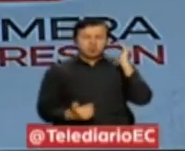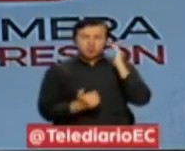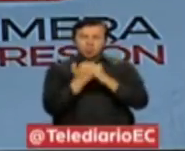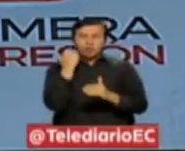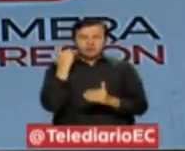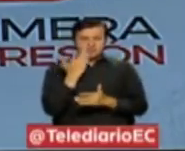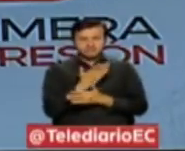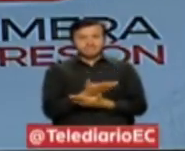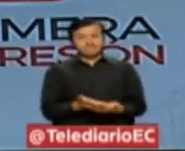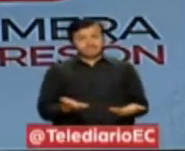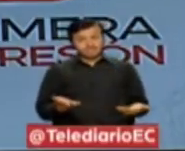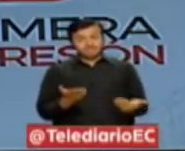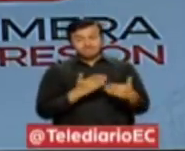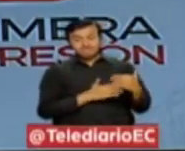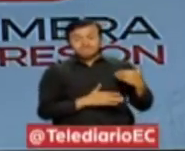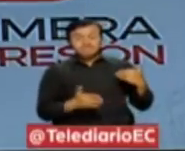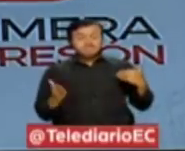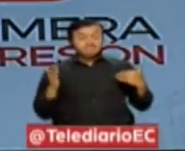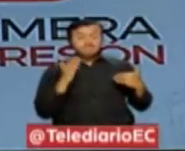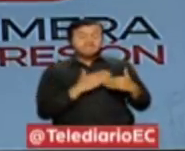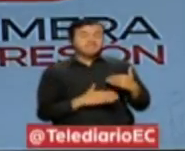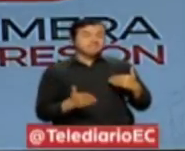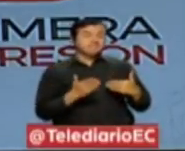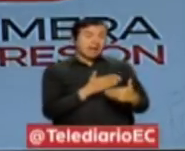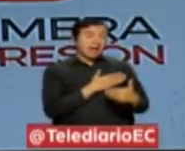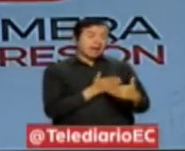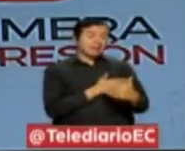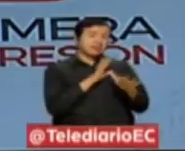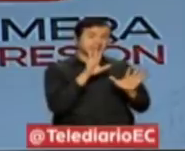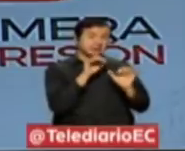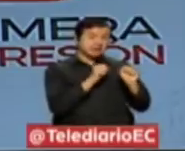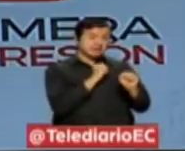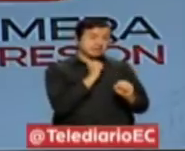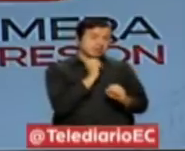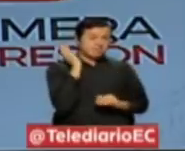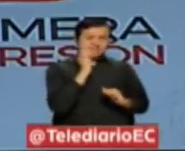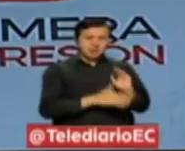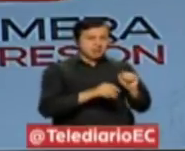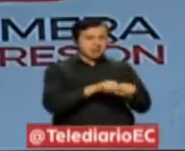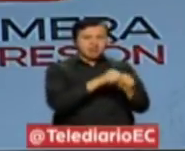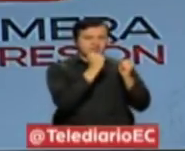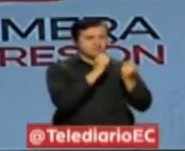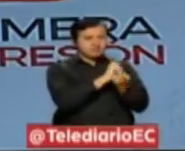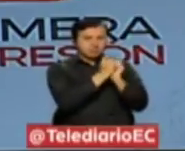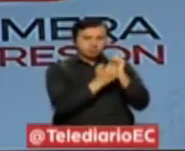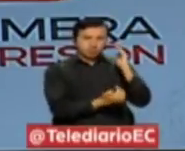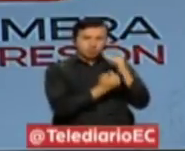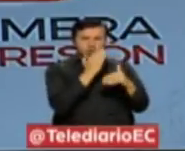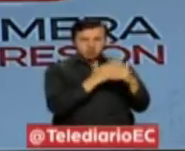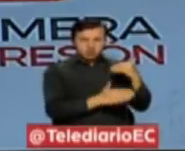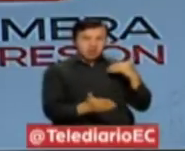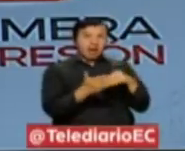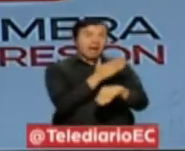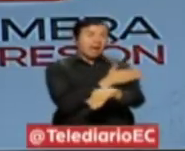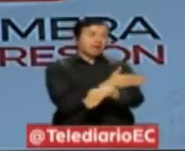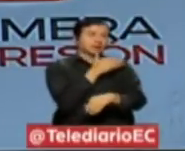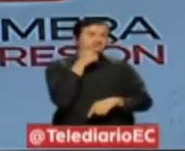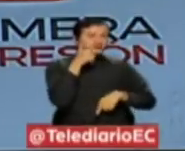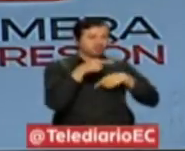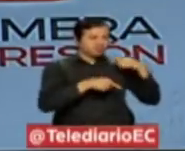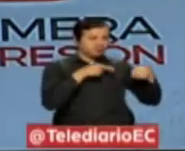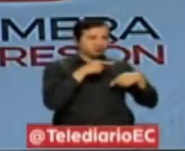fundamental porque marca una ruptura en lo que vivimos la década pasada en el sentido de una falta de autonomía de las funciones del